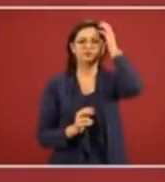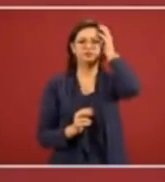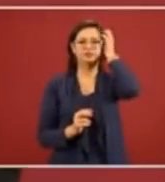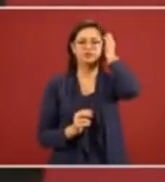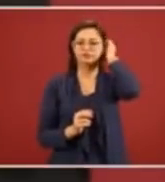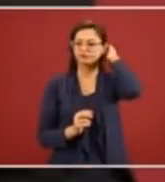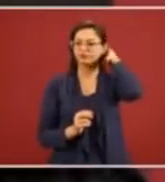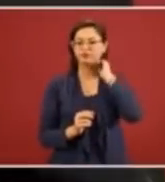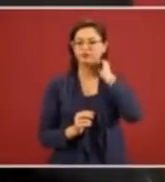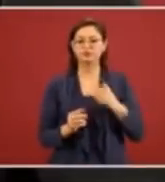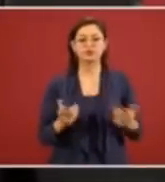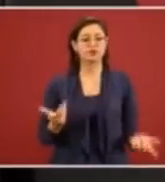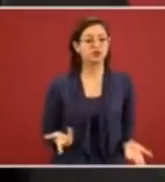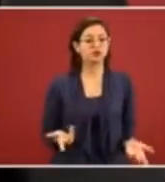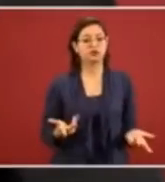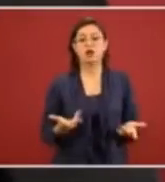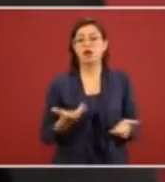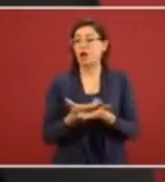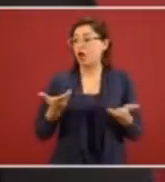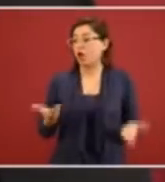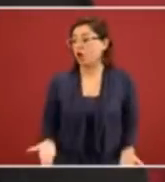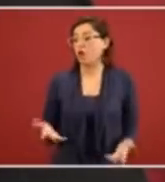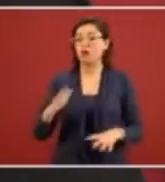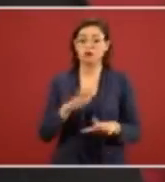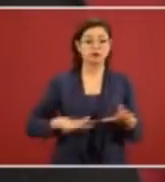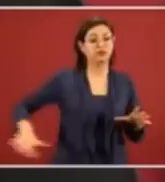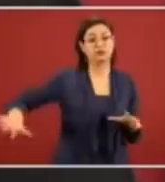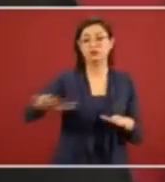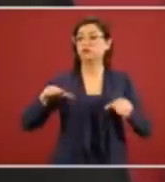el que en una auténtica democracia